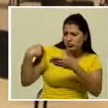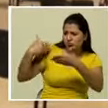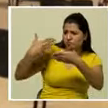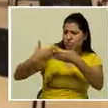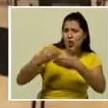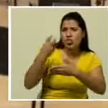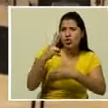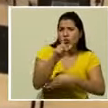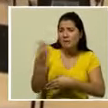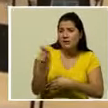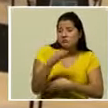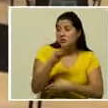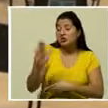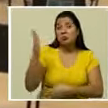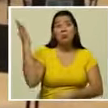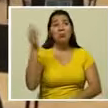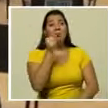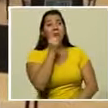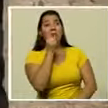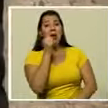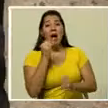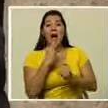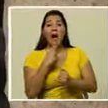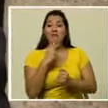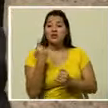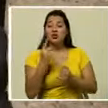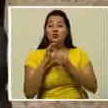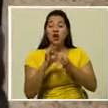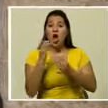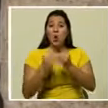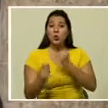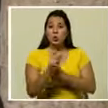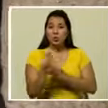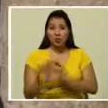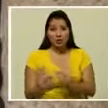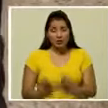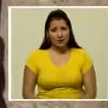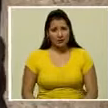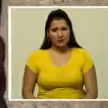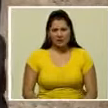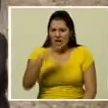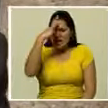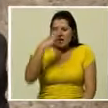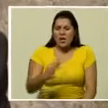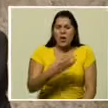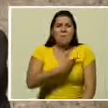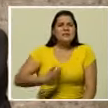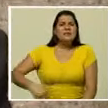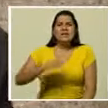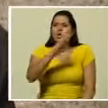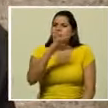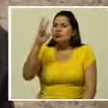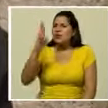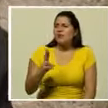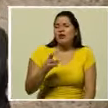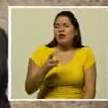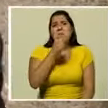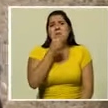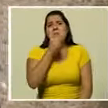su discurso prácticamente se basa en el último mes. Creo que el presidente de la República ha quedado debiéndole a Costa